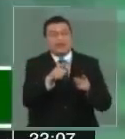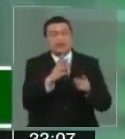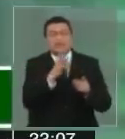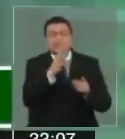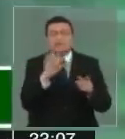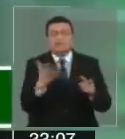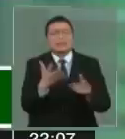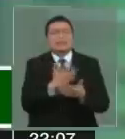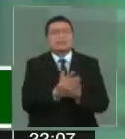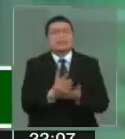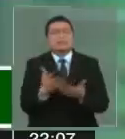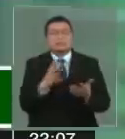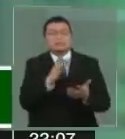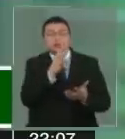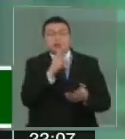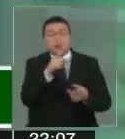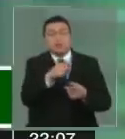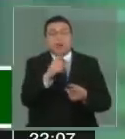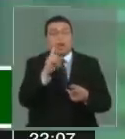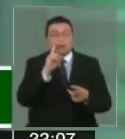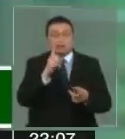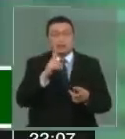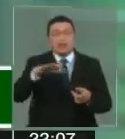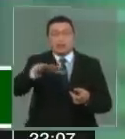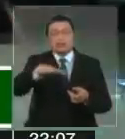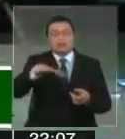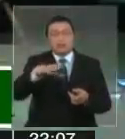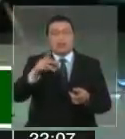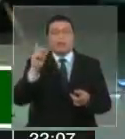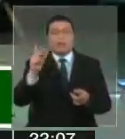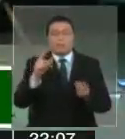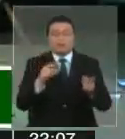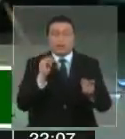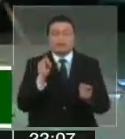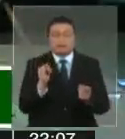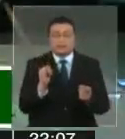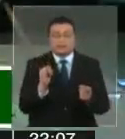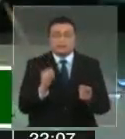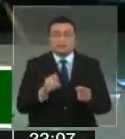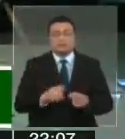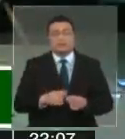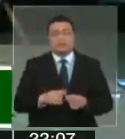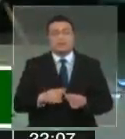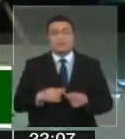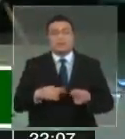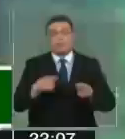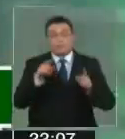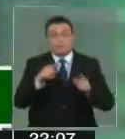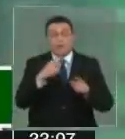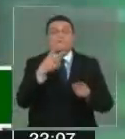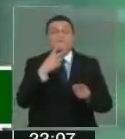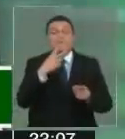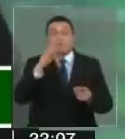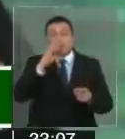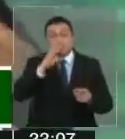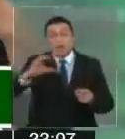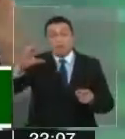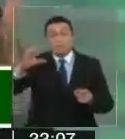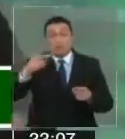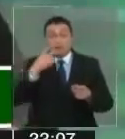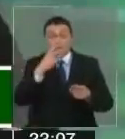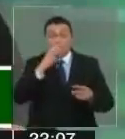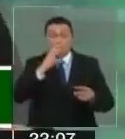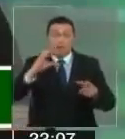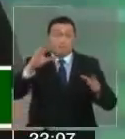tenía, pero claramente era una persona en situación de discapacidad y vivía en el campo, me acuerdo, como que la